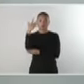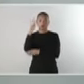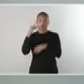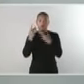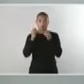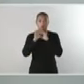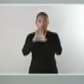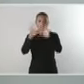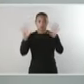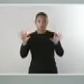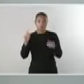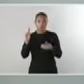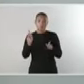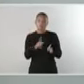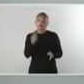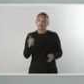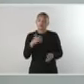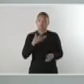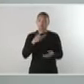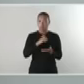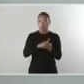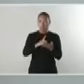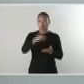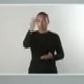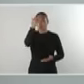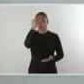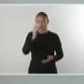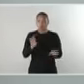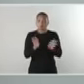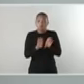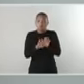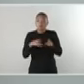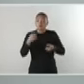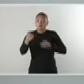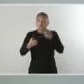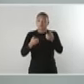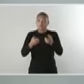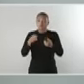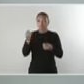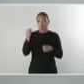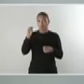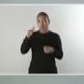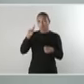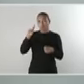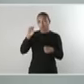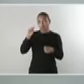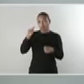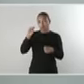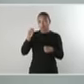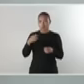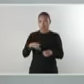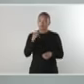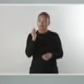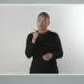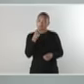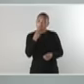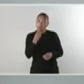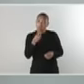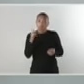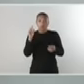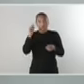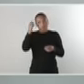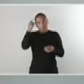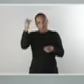pueblo tiene el derecho de saber cómo y en qué se gasta sus impuestos por eso propongo crear el primer sistema Público